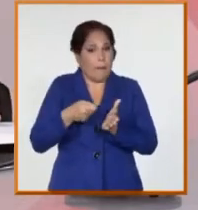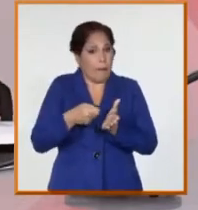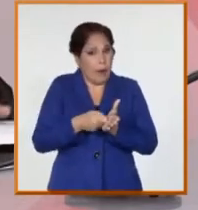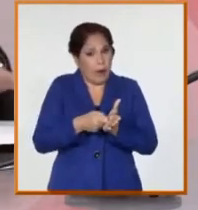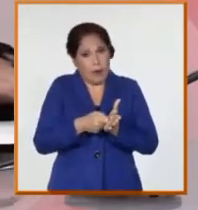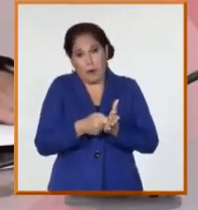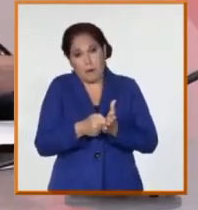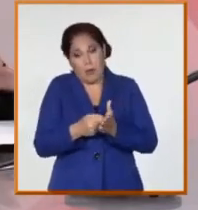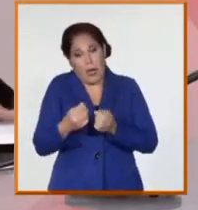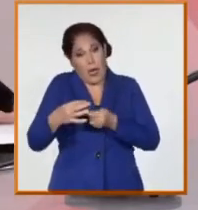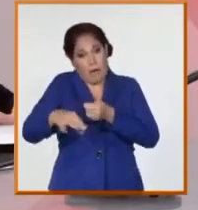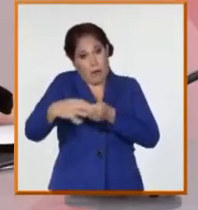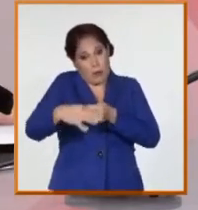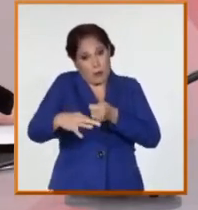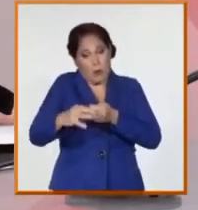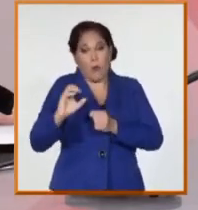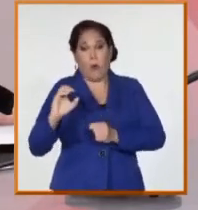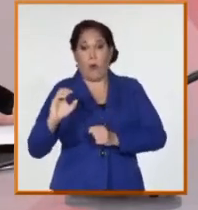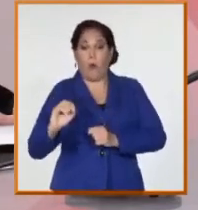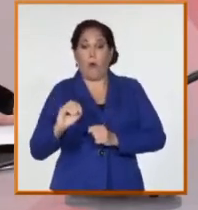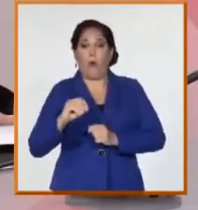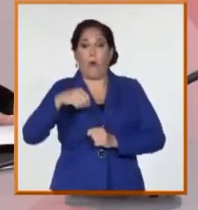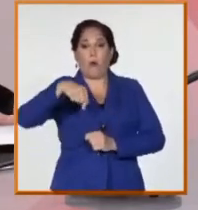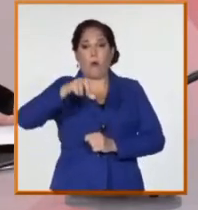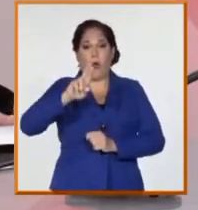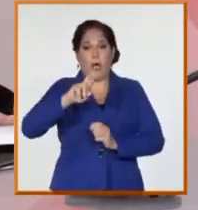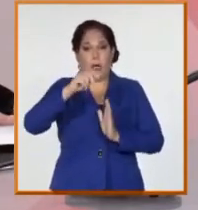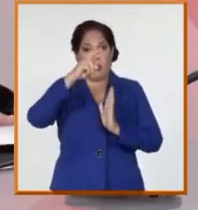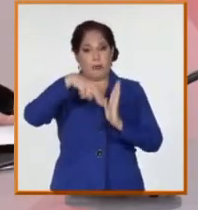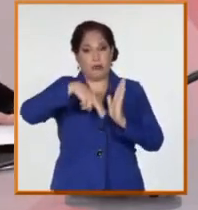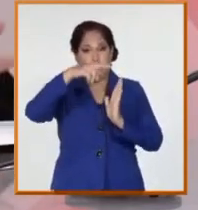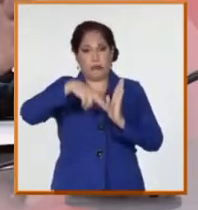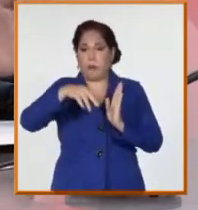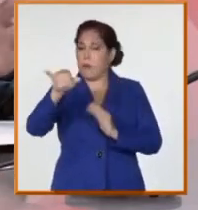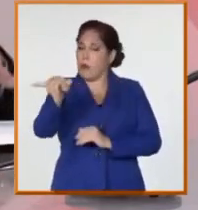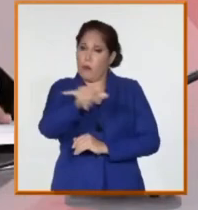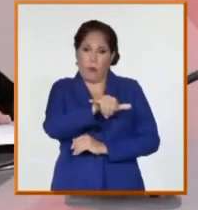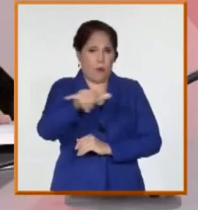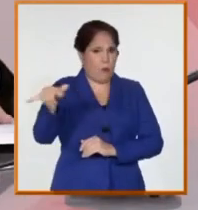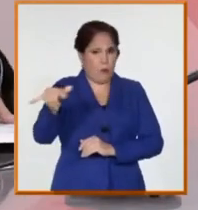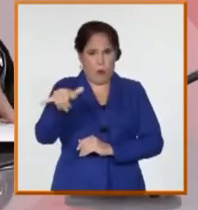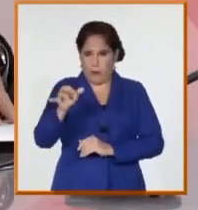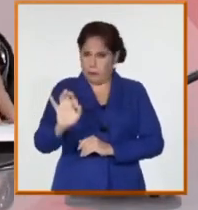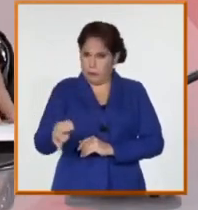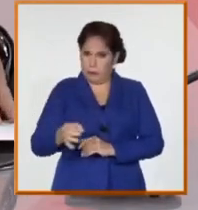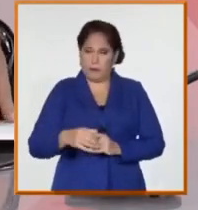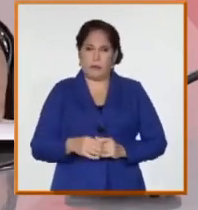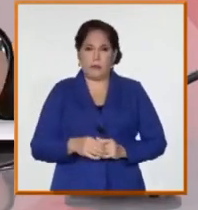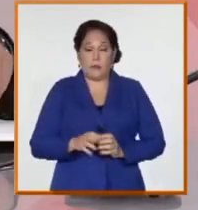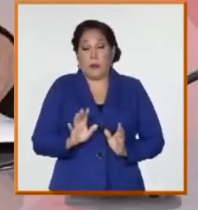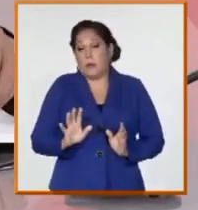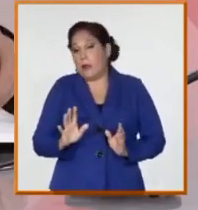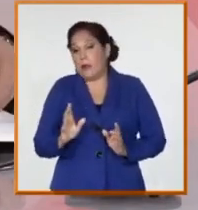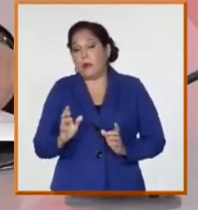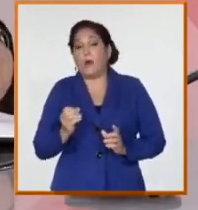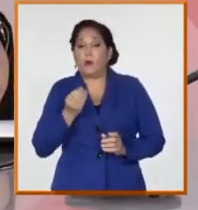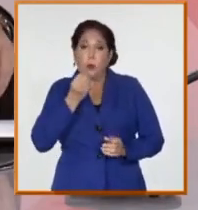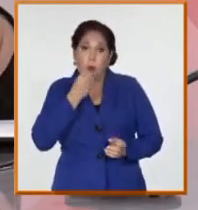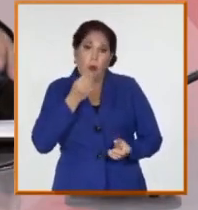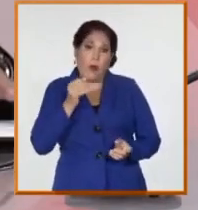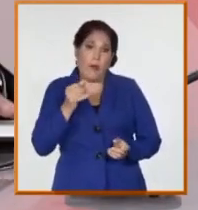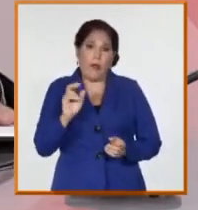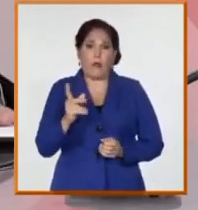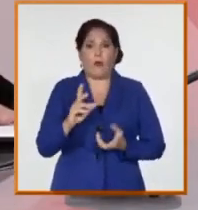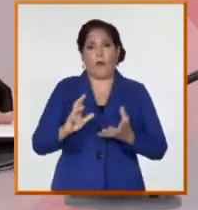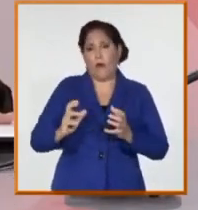lo hagan así si tienen el efectivo pues lo van de manera directa pero en el mismo camino en el que como muchas veces